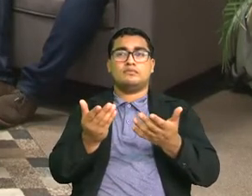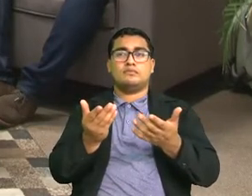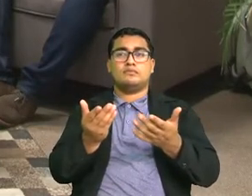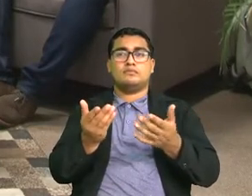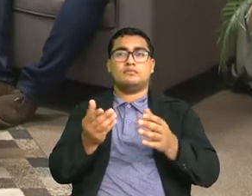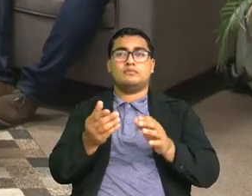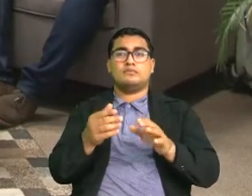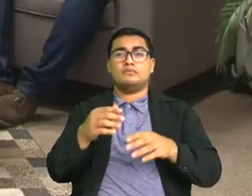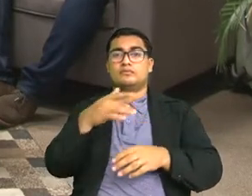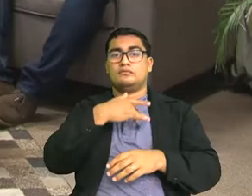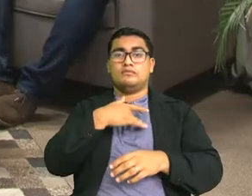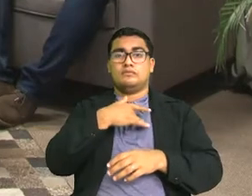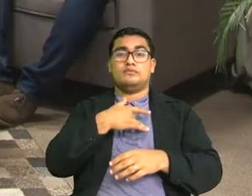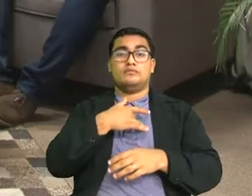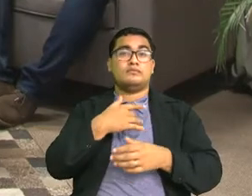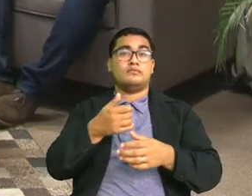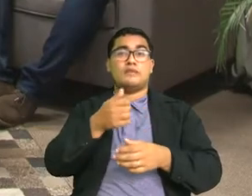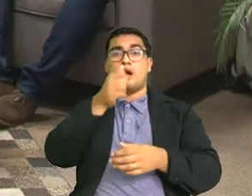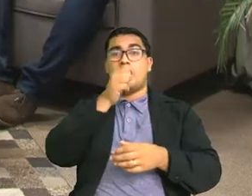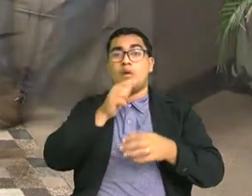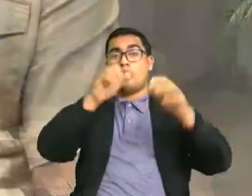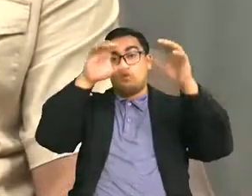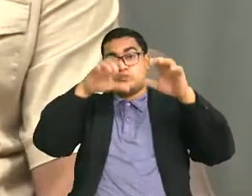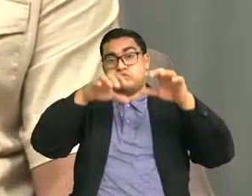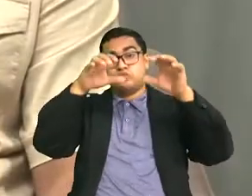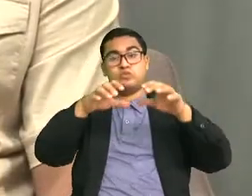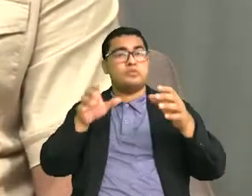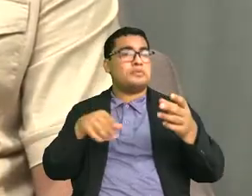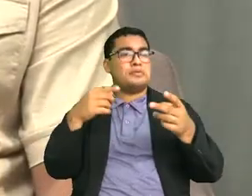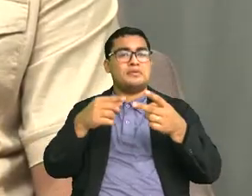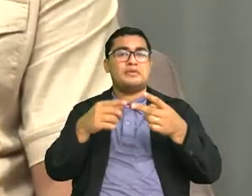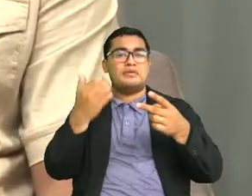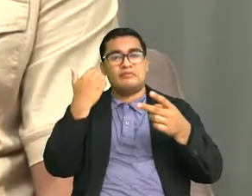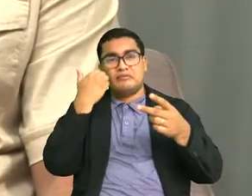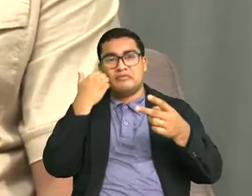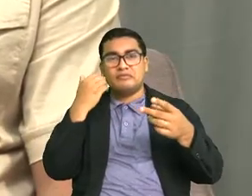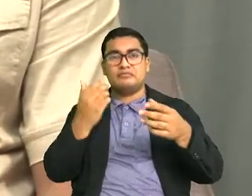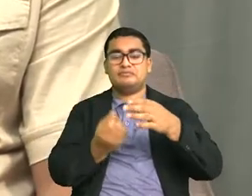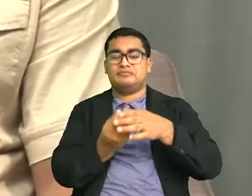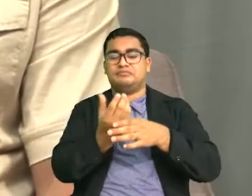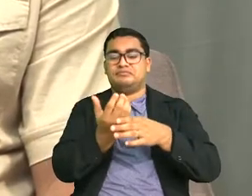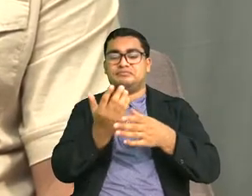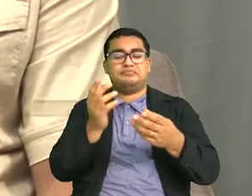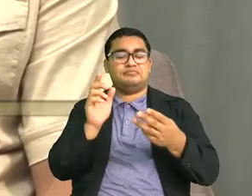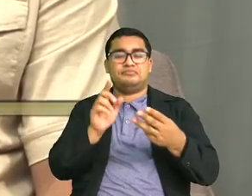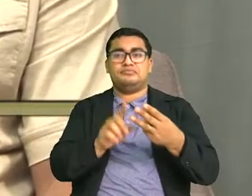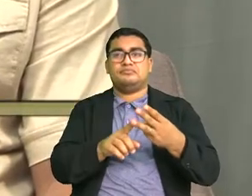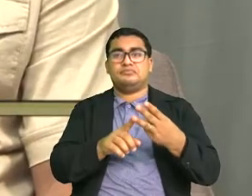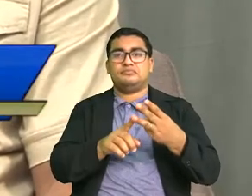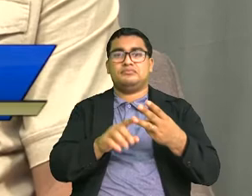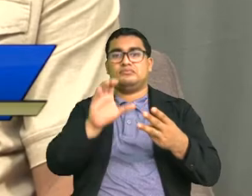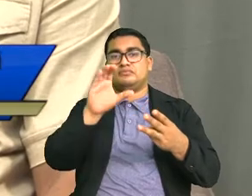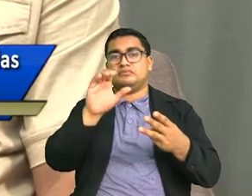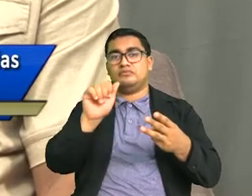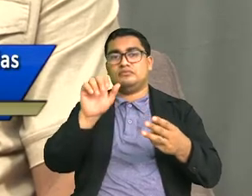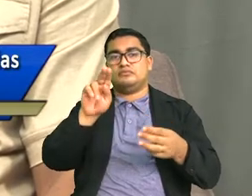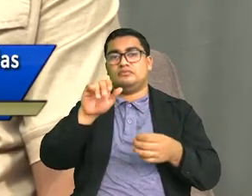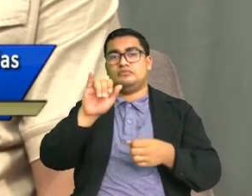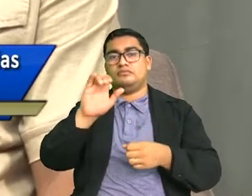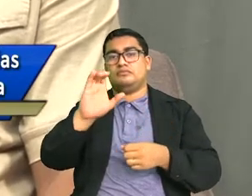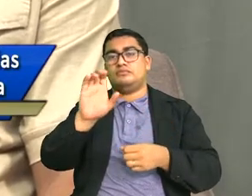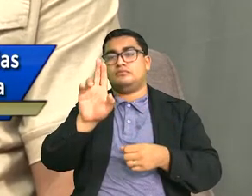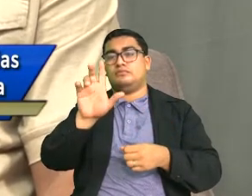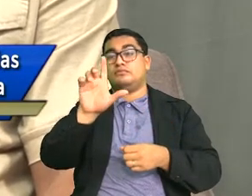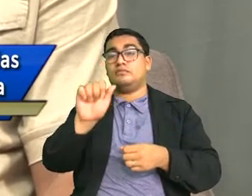solamente estamos hablando de plagas y enfermedades estamos hablando también de una cal y una canícula muy pronunciada